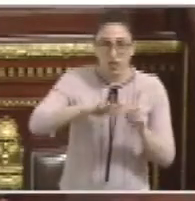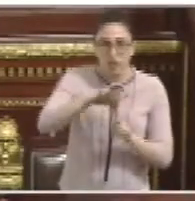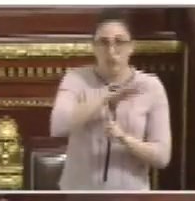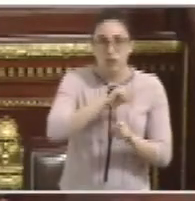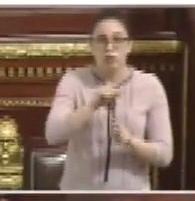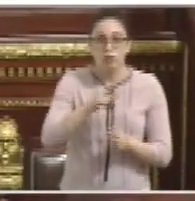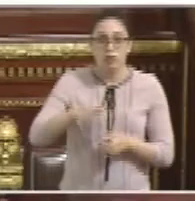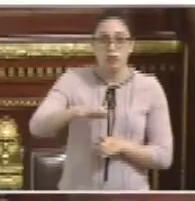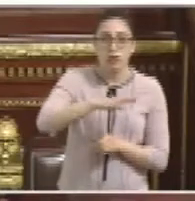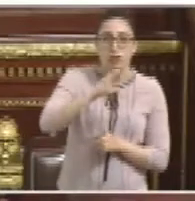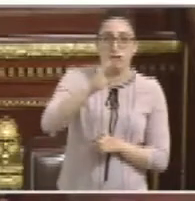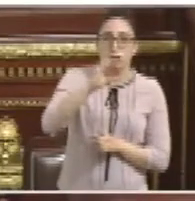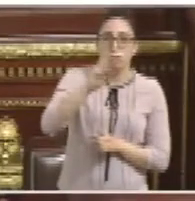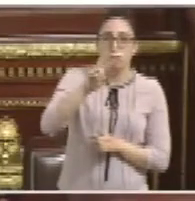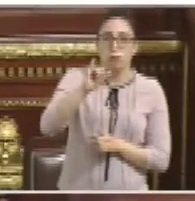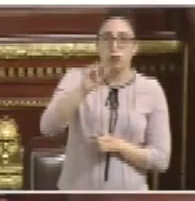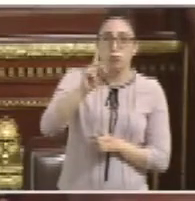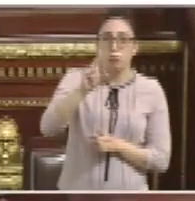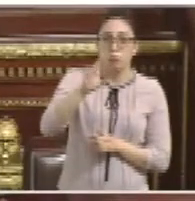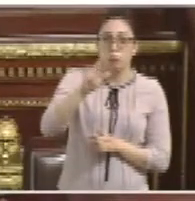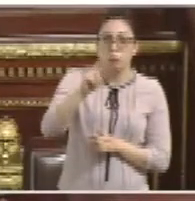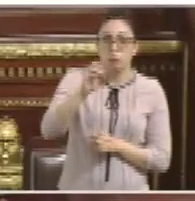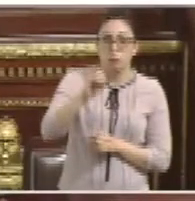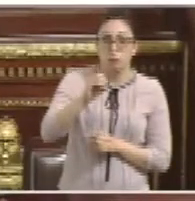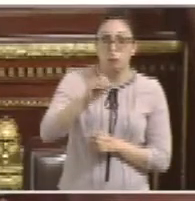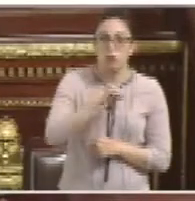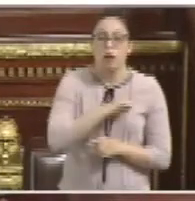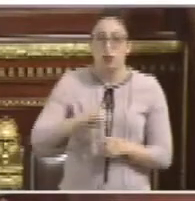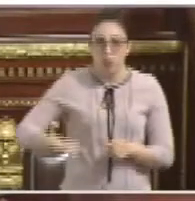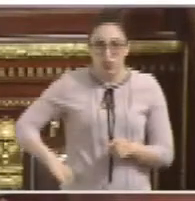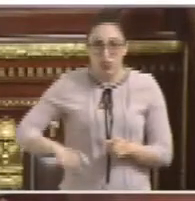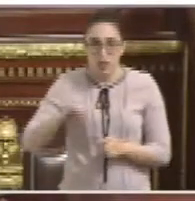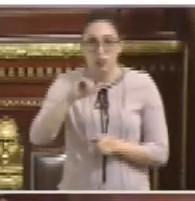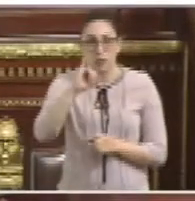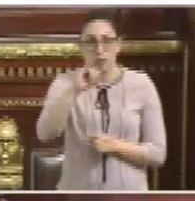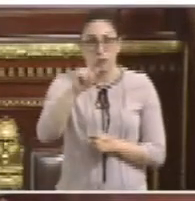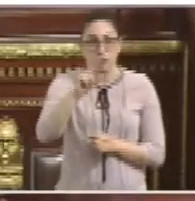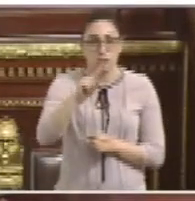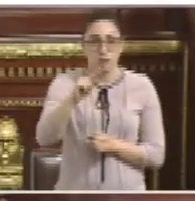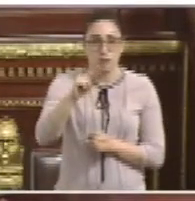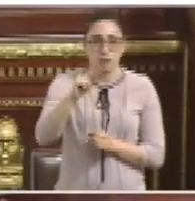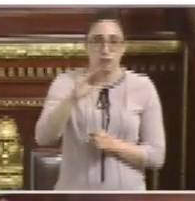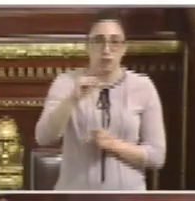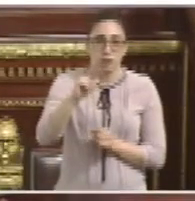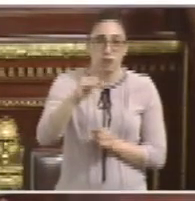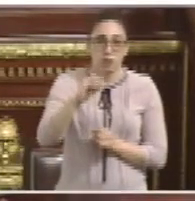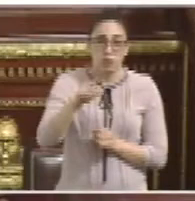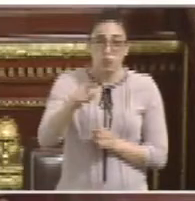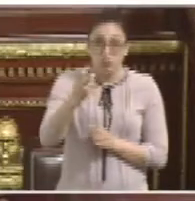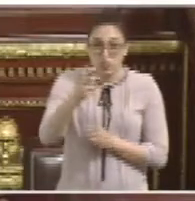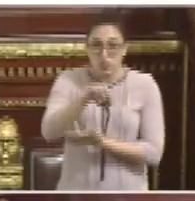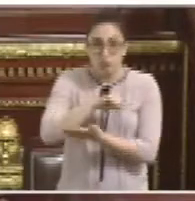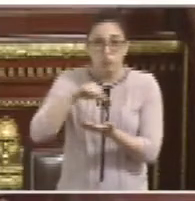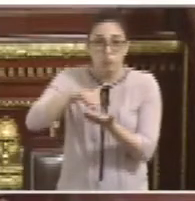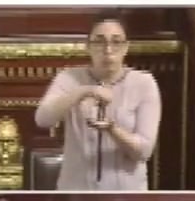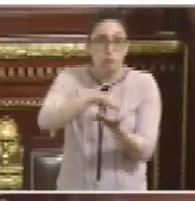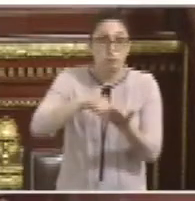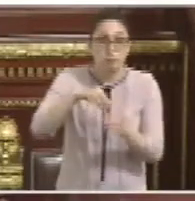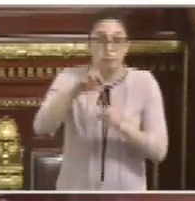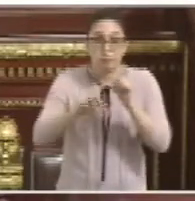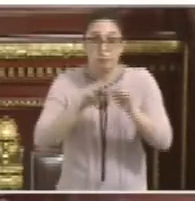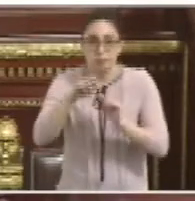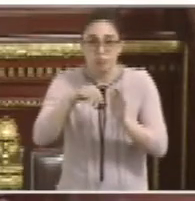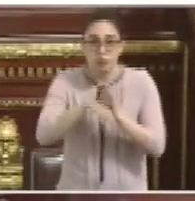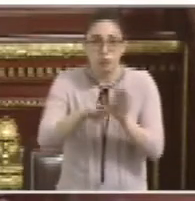colonia Viaducto Piedad, correspondiente a la alcaldía de Iztacalco. Estos espacios tienen una función conocida como